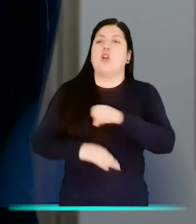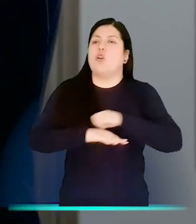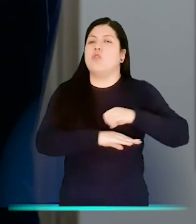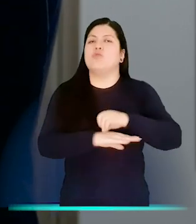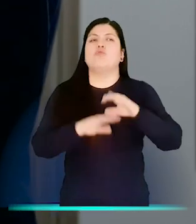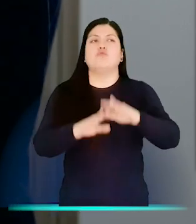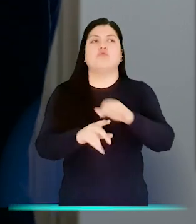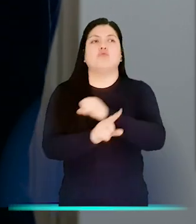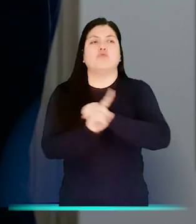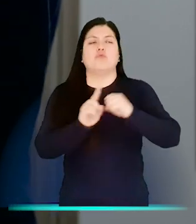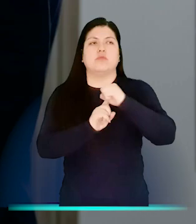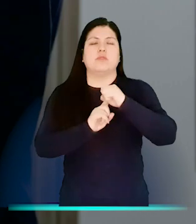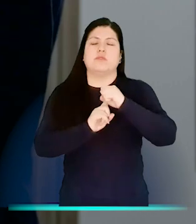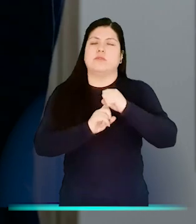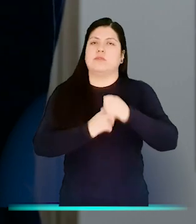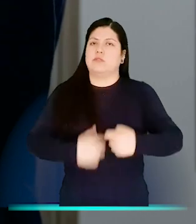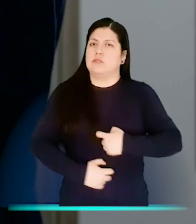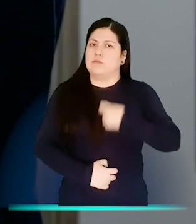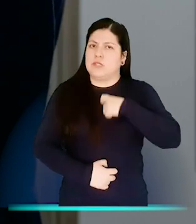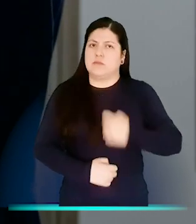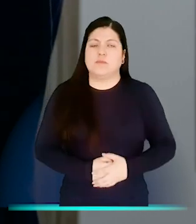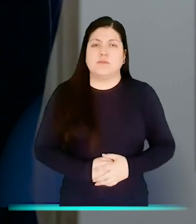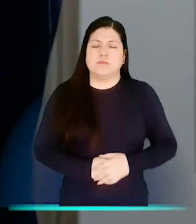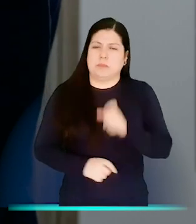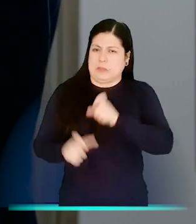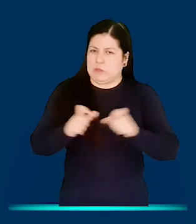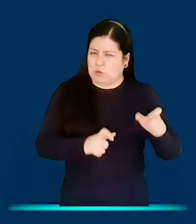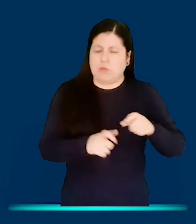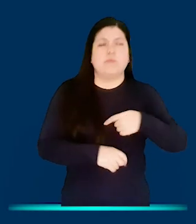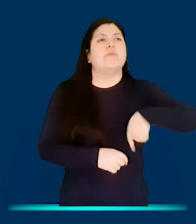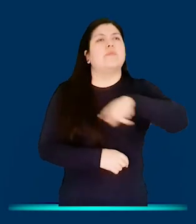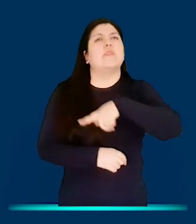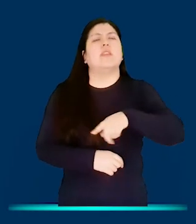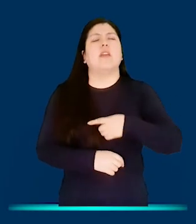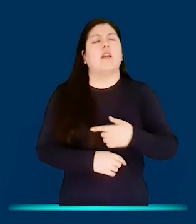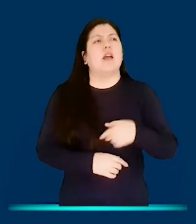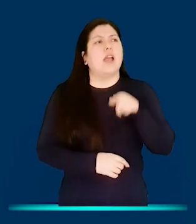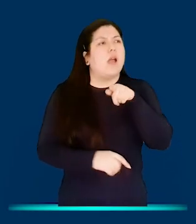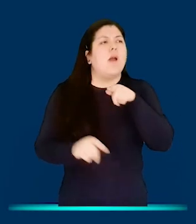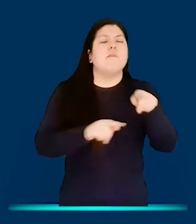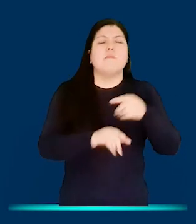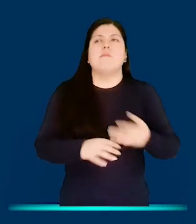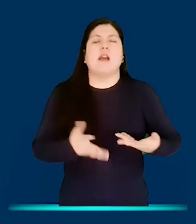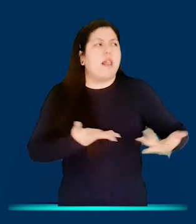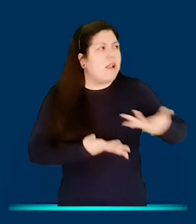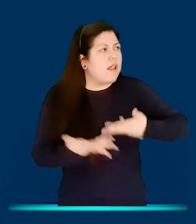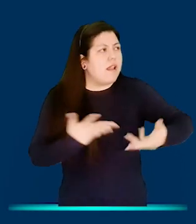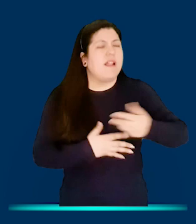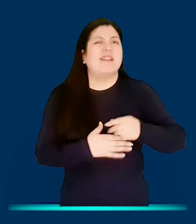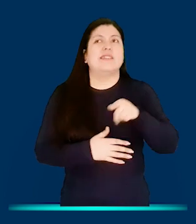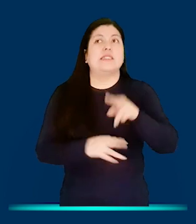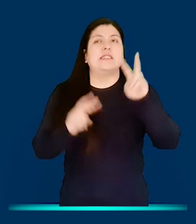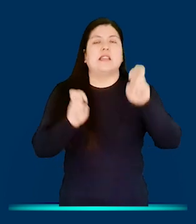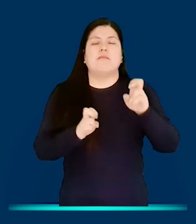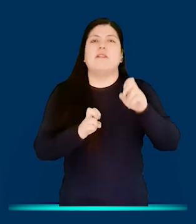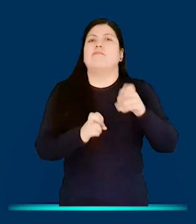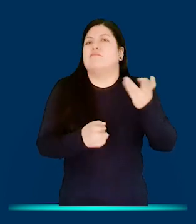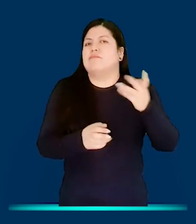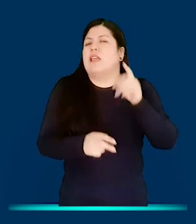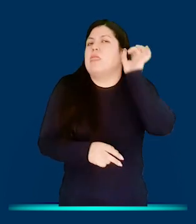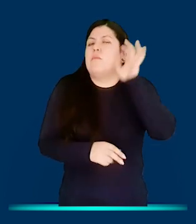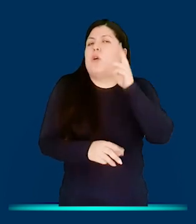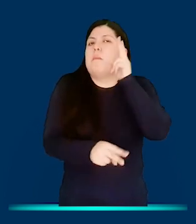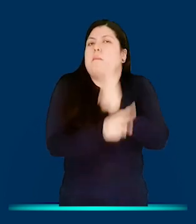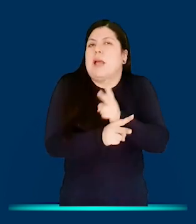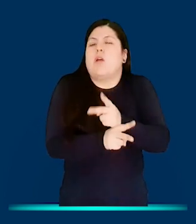la ciudadanía y organizaciones de la sociedad civil. En estas comisiones de seguimiento electoral se ponen de manifiesto los problemas, digamos, de seguridad